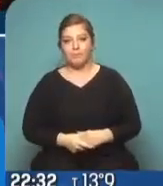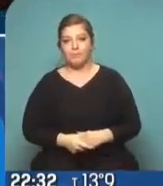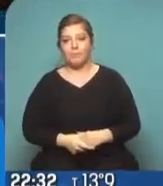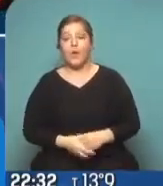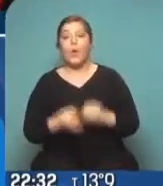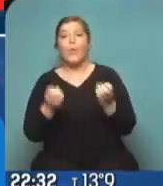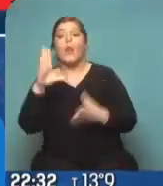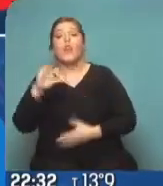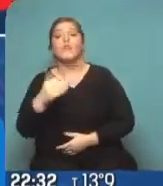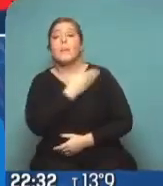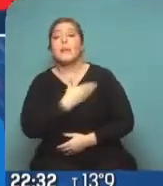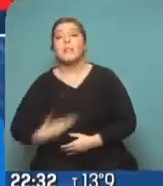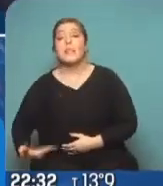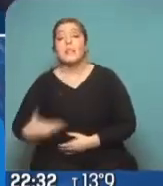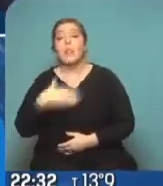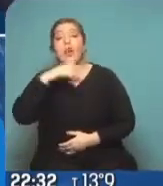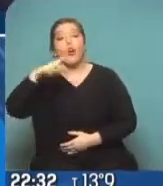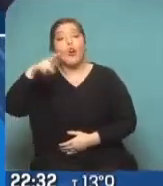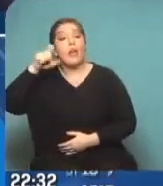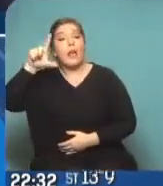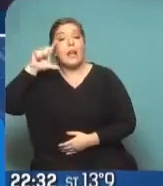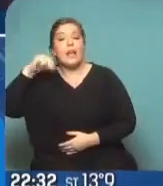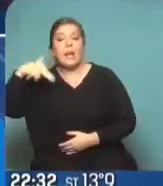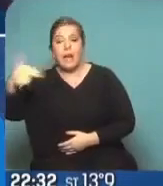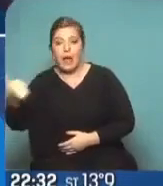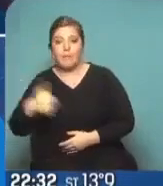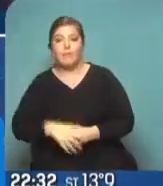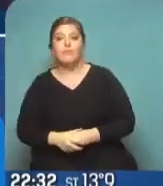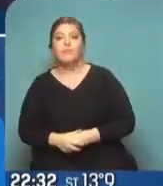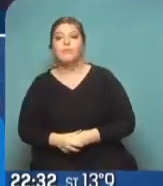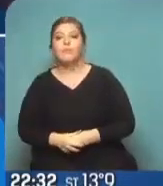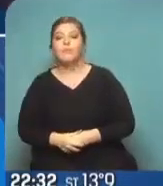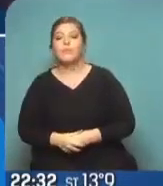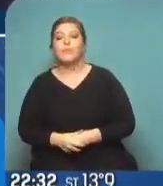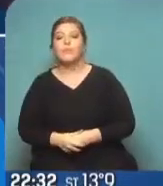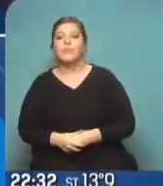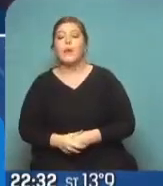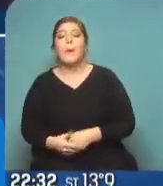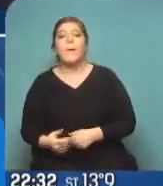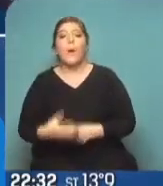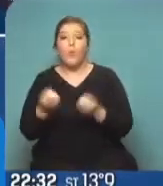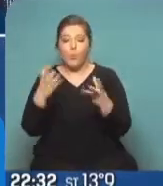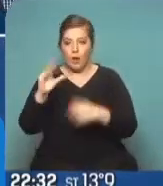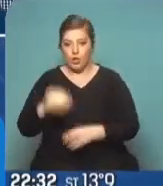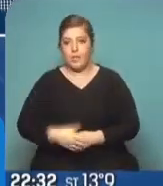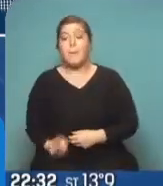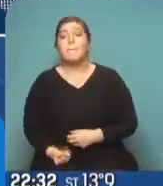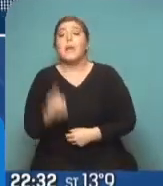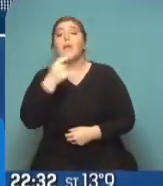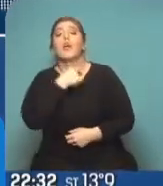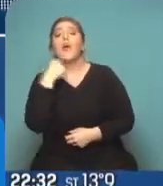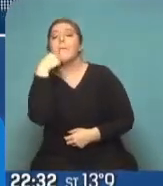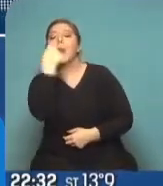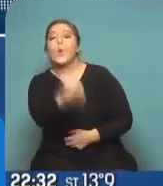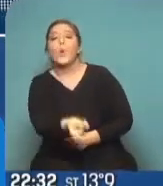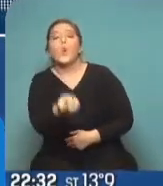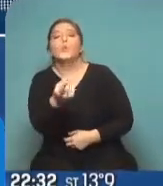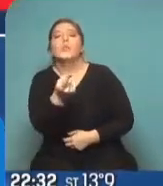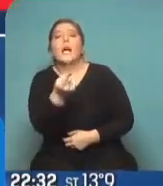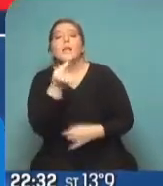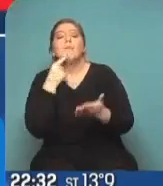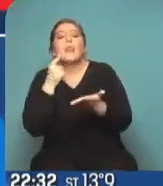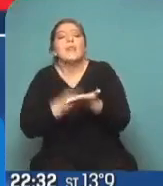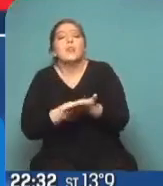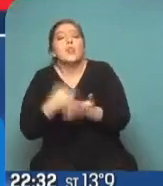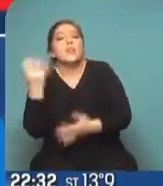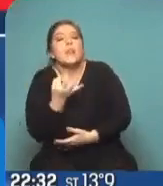Buenas noches, señor presidente. Jorgelina Rosario, de la agencia Bloomberg, aquí. Hola, en primer lugar, buenas noches. En primer lugar, quería preguntarle qué medidas